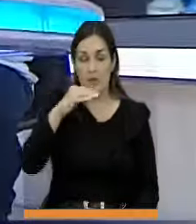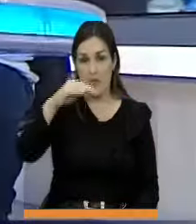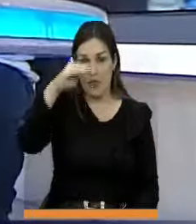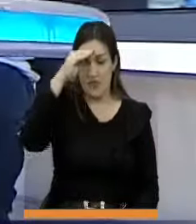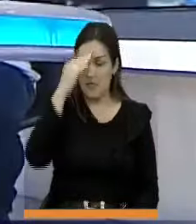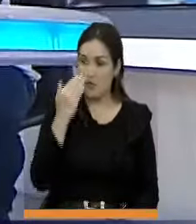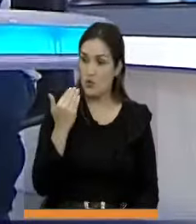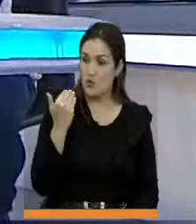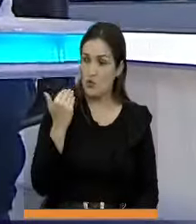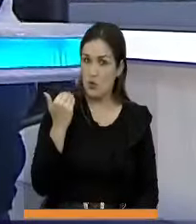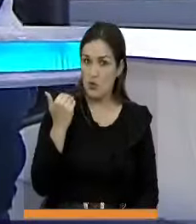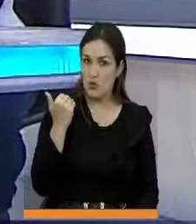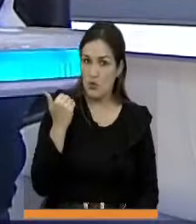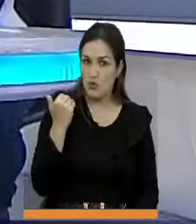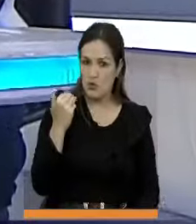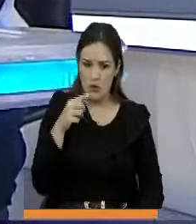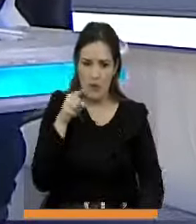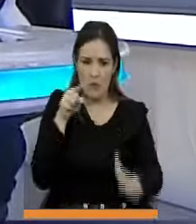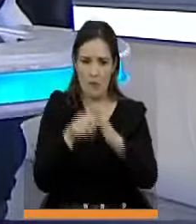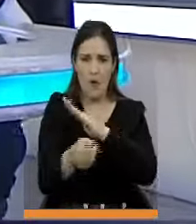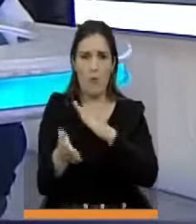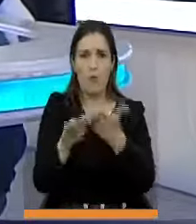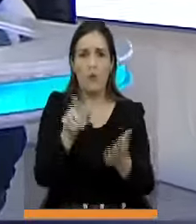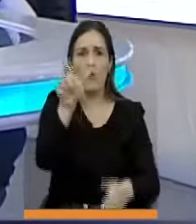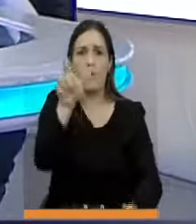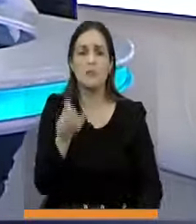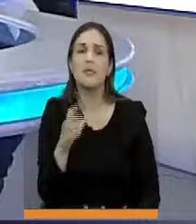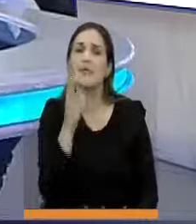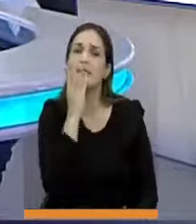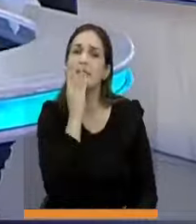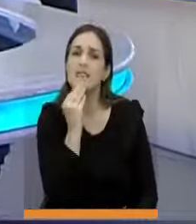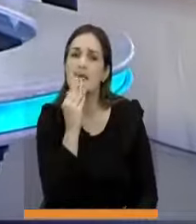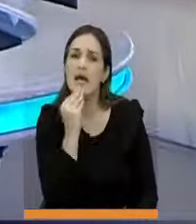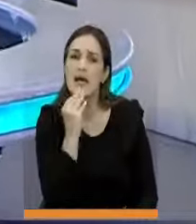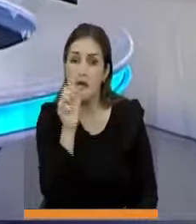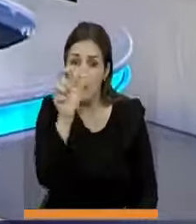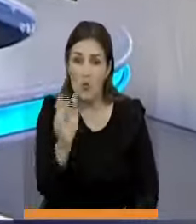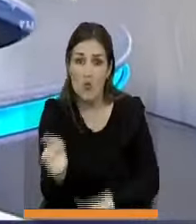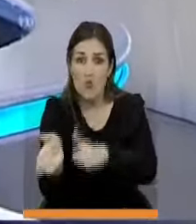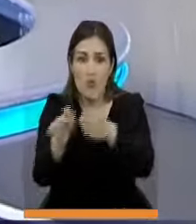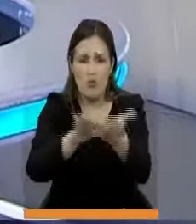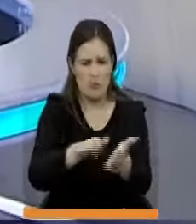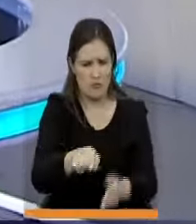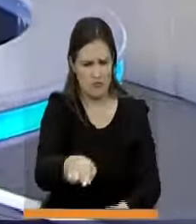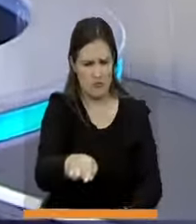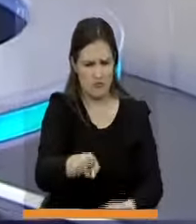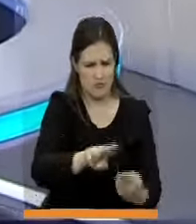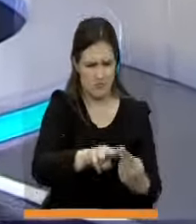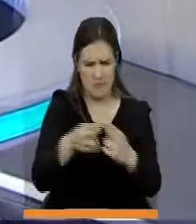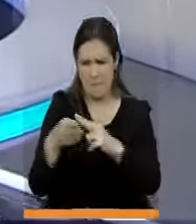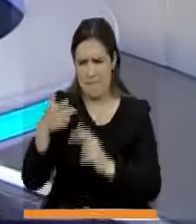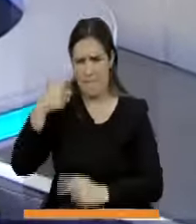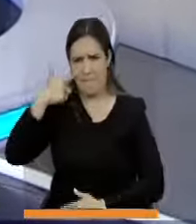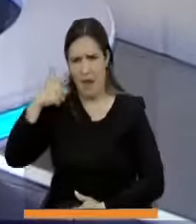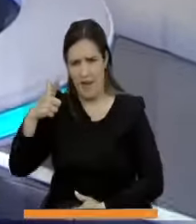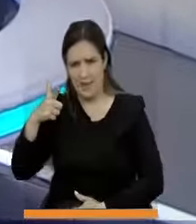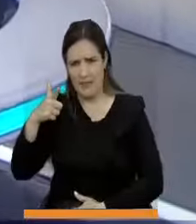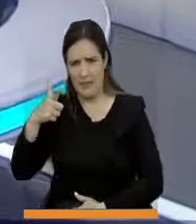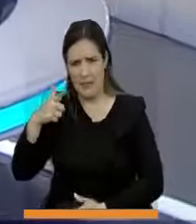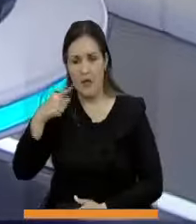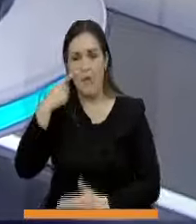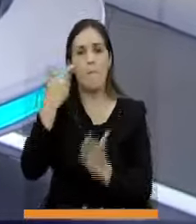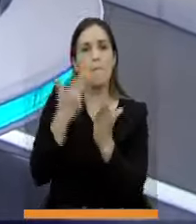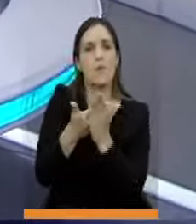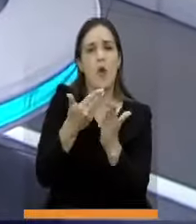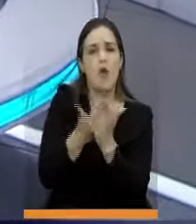pasados, asesinan a un israelí que también podría estar involucrado en este tema de Pegasus. ¿Qué material